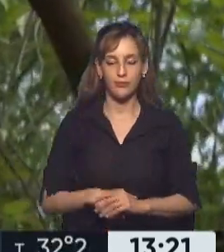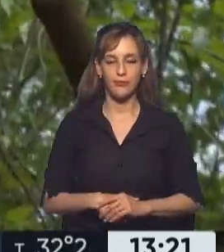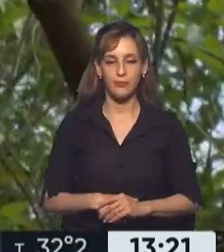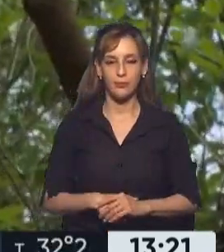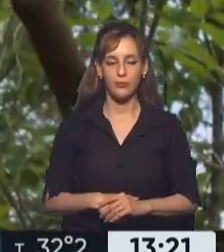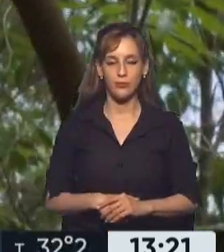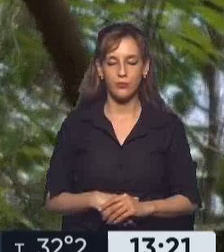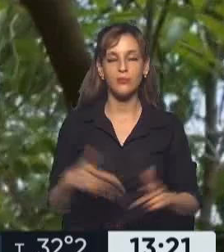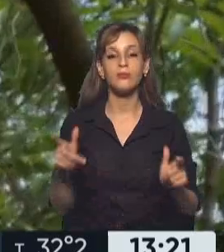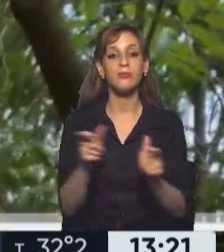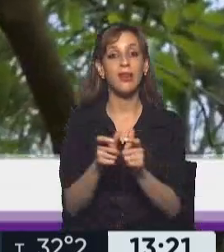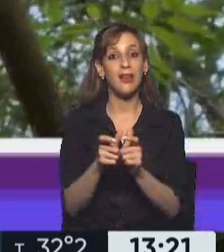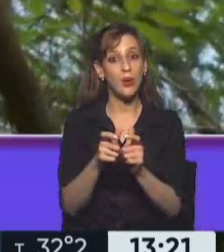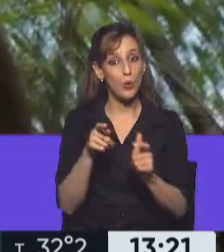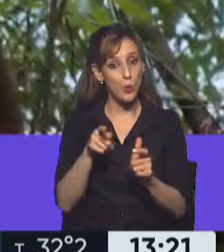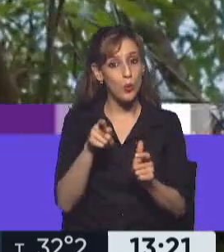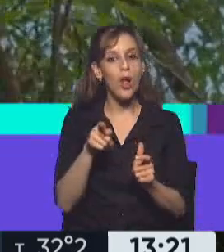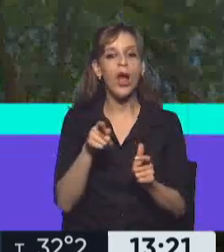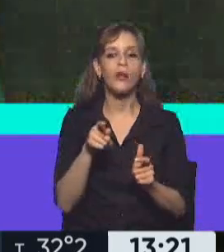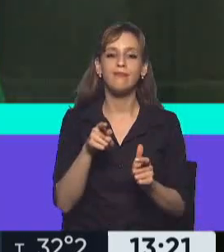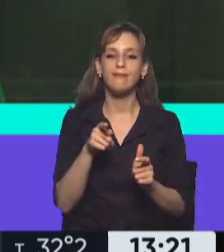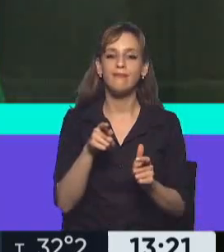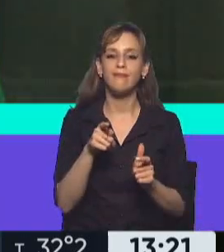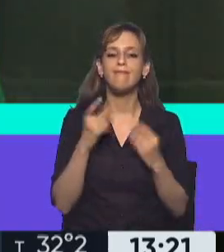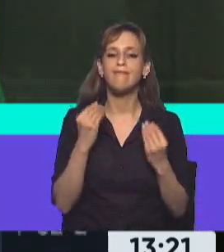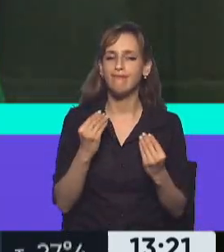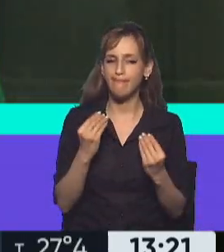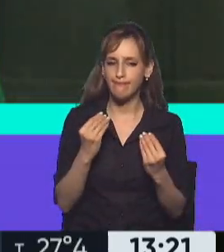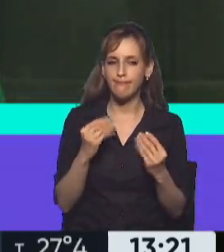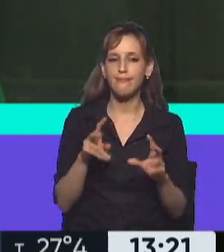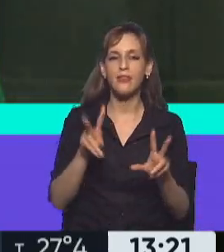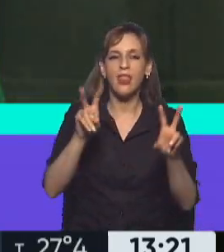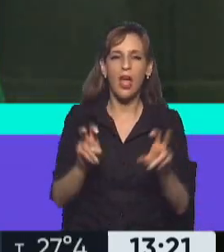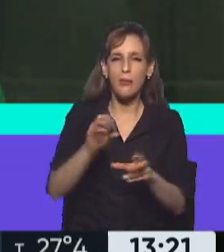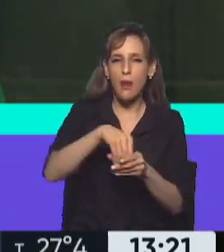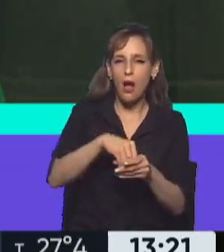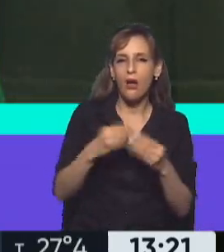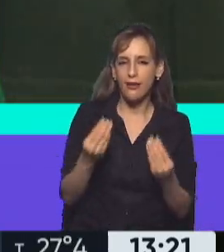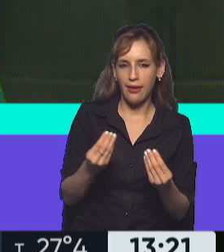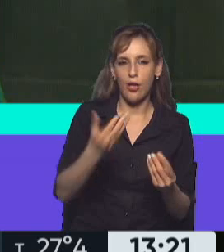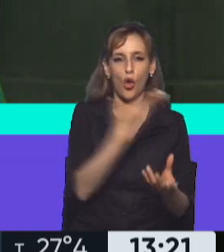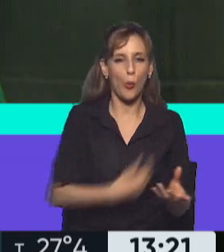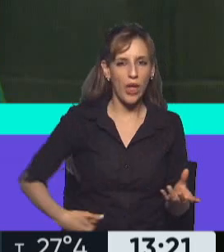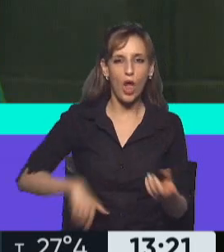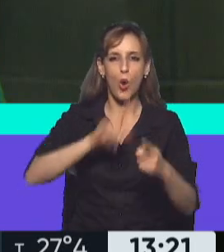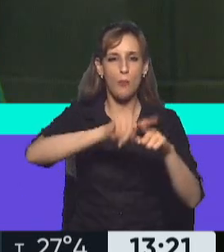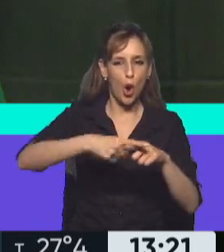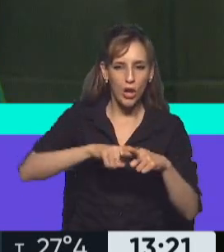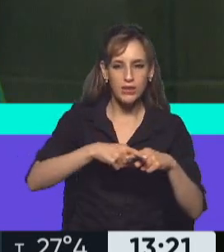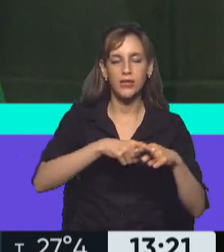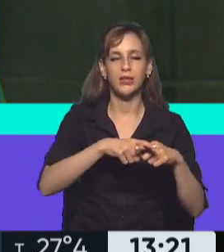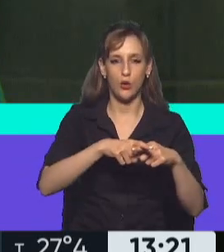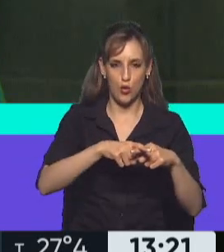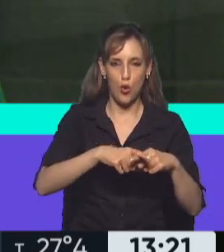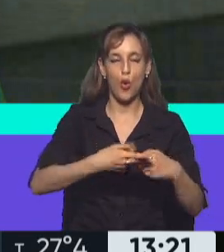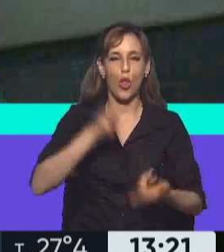USEC es una película que vincula el mundo de las instituciones, el mundo político, el mundo de las tomas